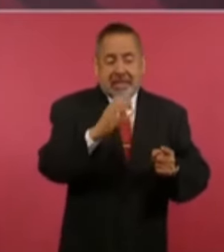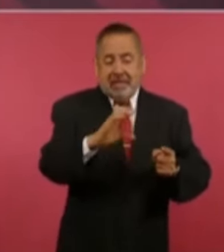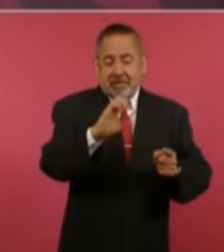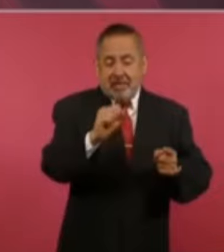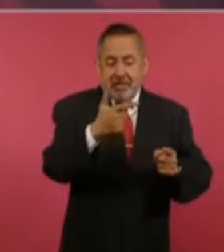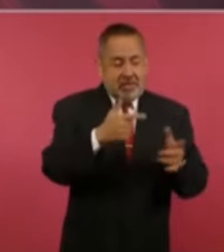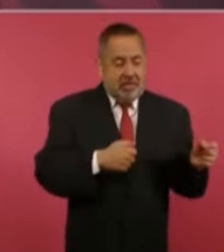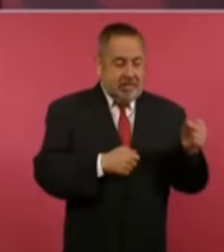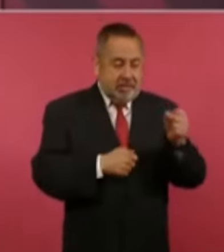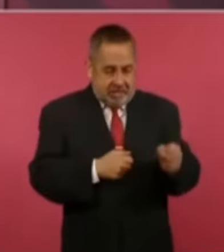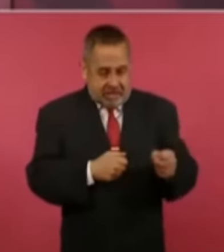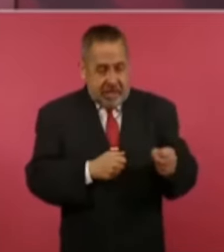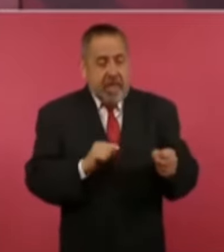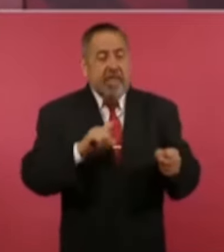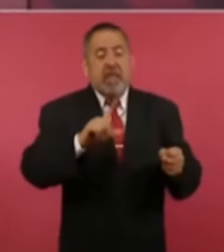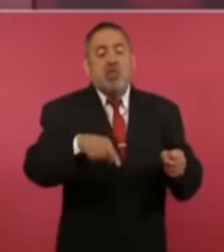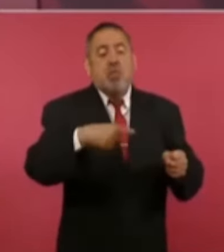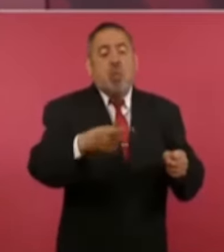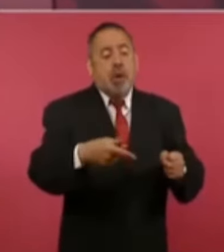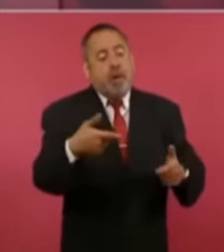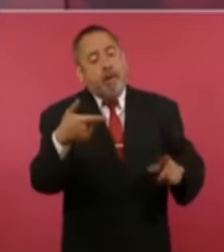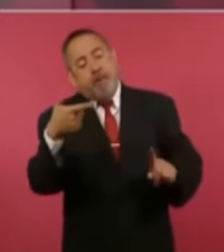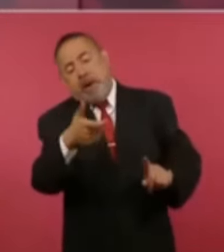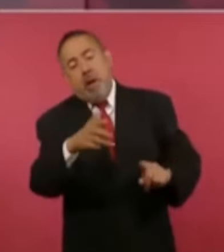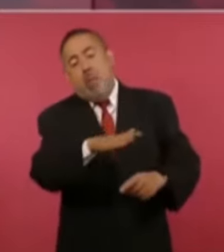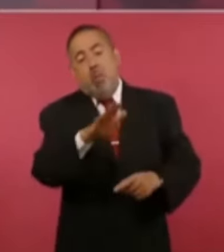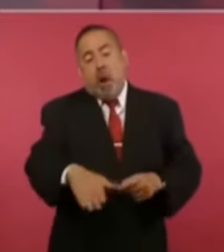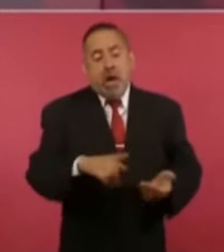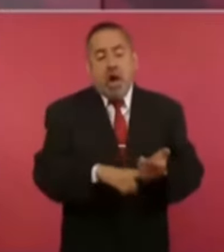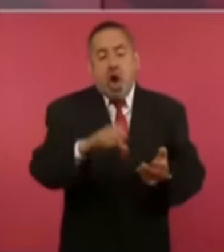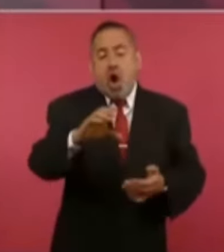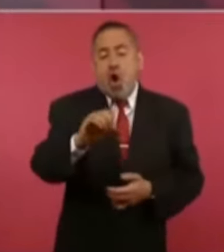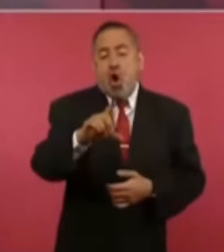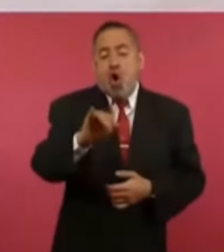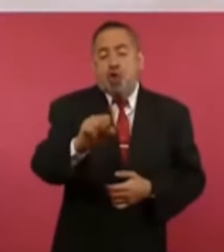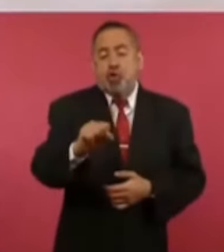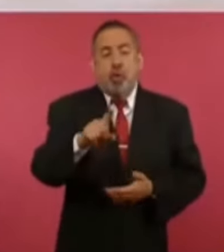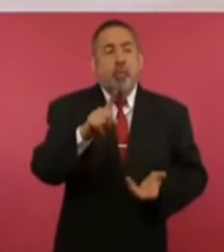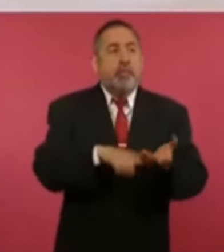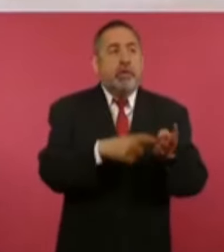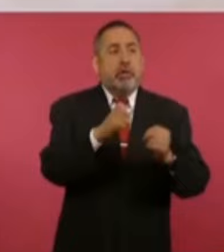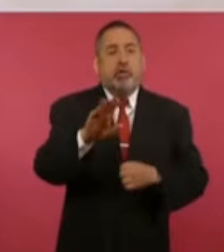Y lo del asesinato de Colosio se da en el 94,